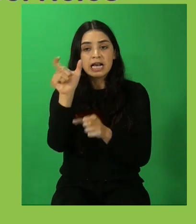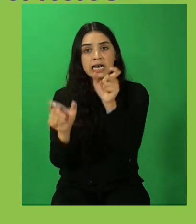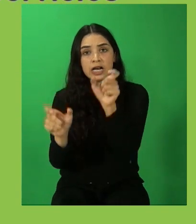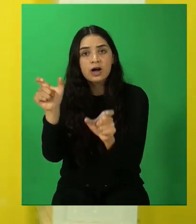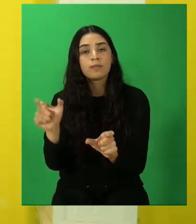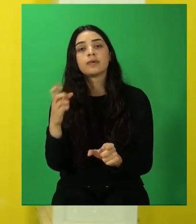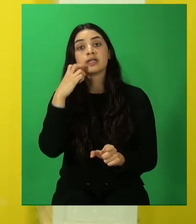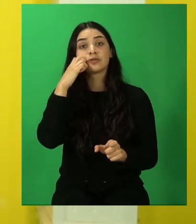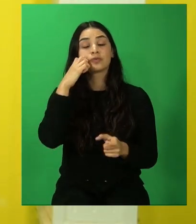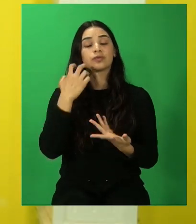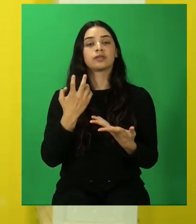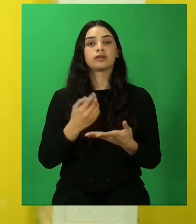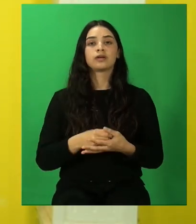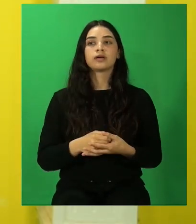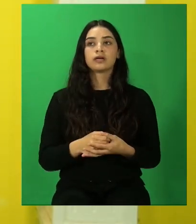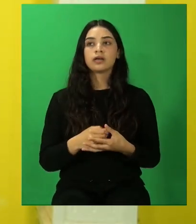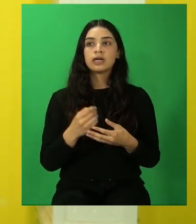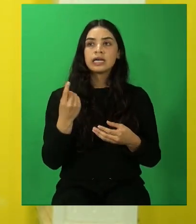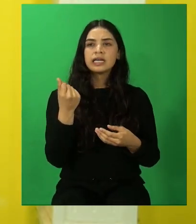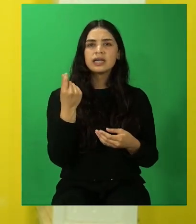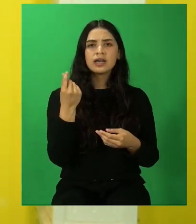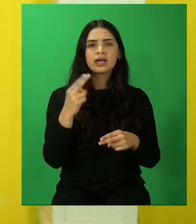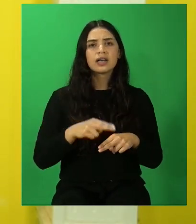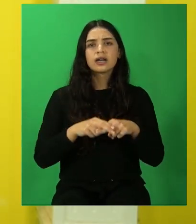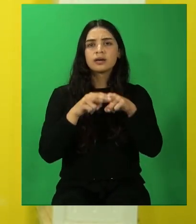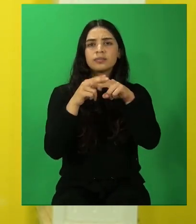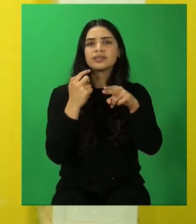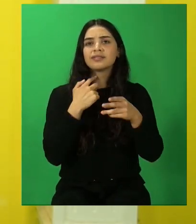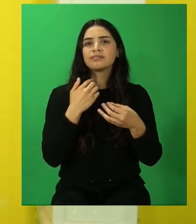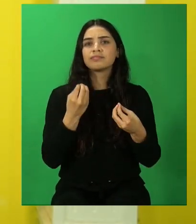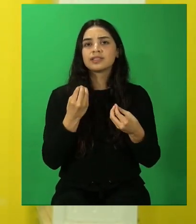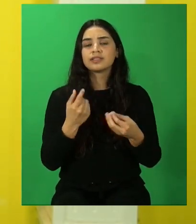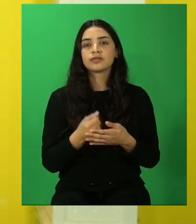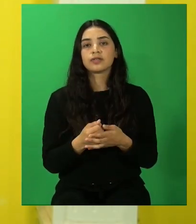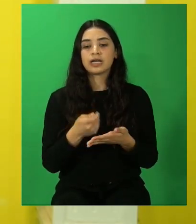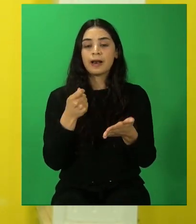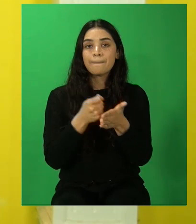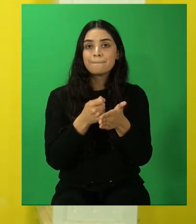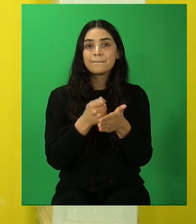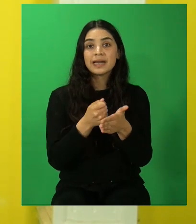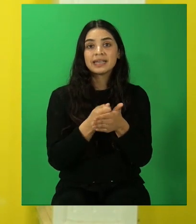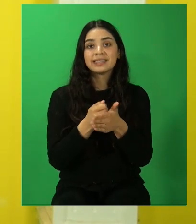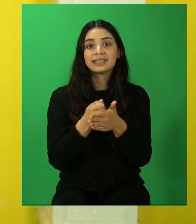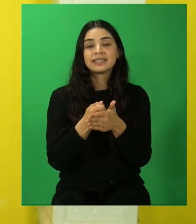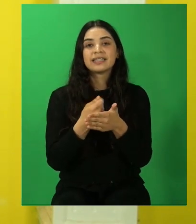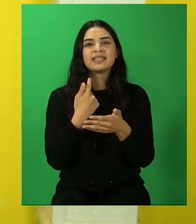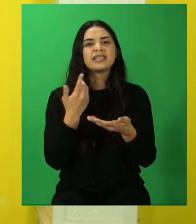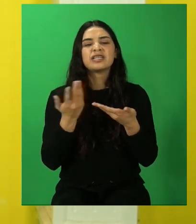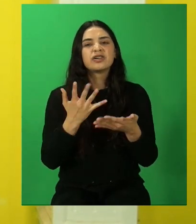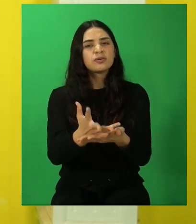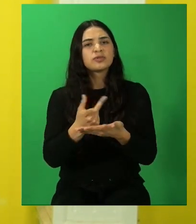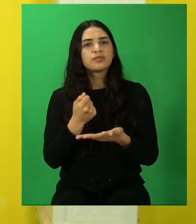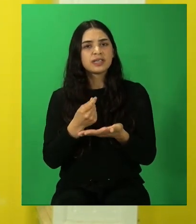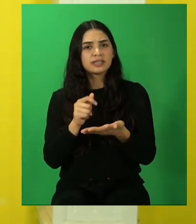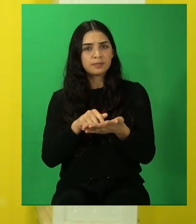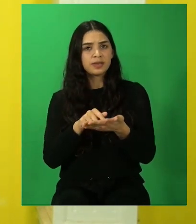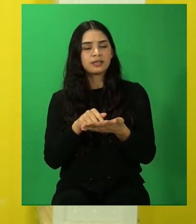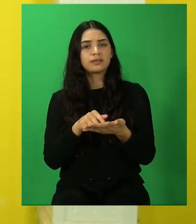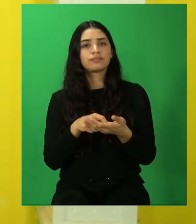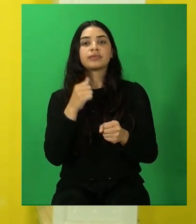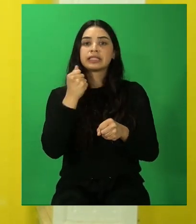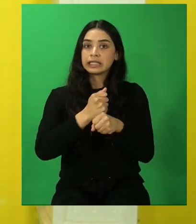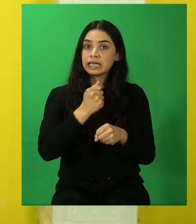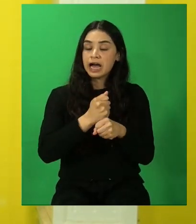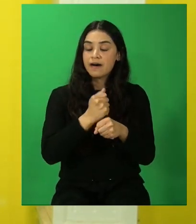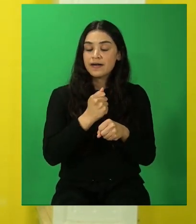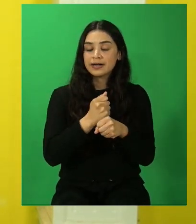necesidades. Y el capital son bienes producidos para el ser humano. Y de esos tres obtenemos los